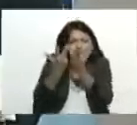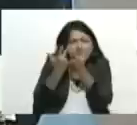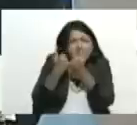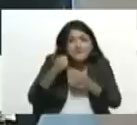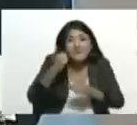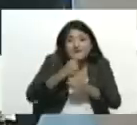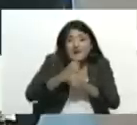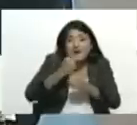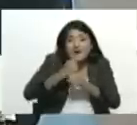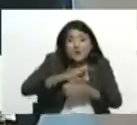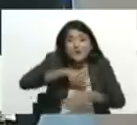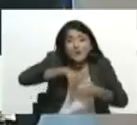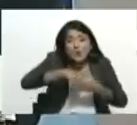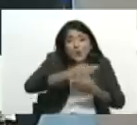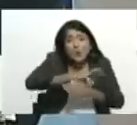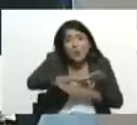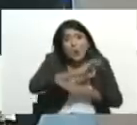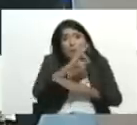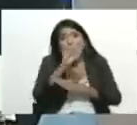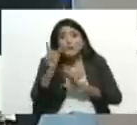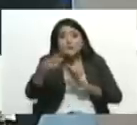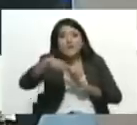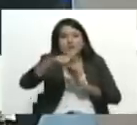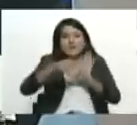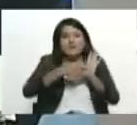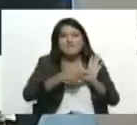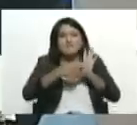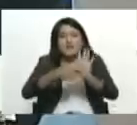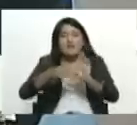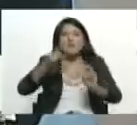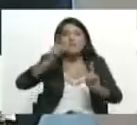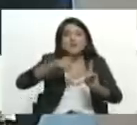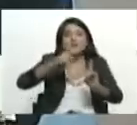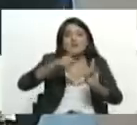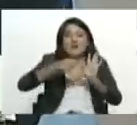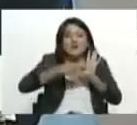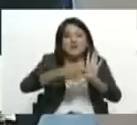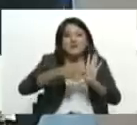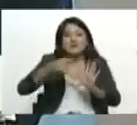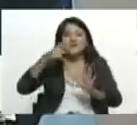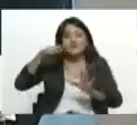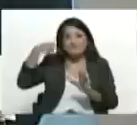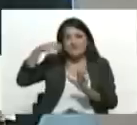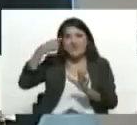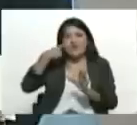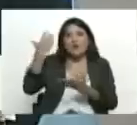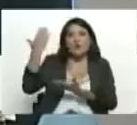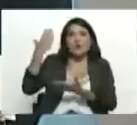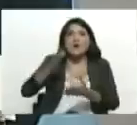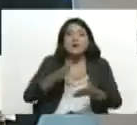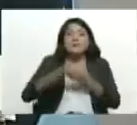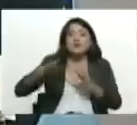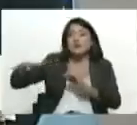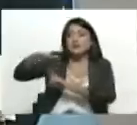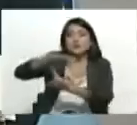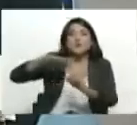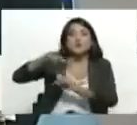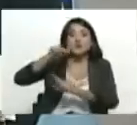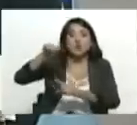ver por el canal del Estado venezolano vtv las respectivas imágenes de lo que allí ocurrió